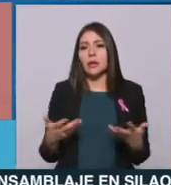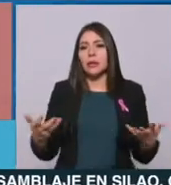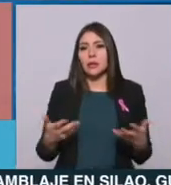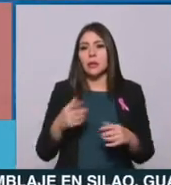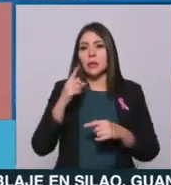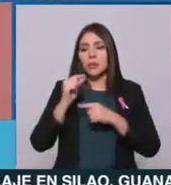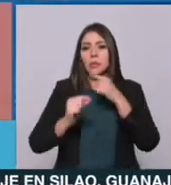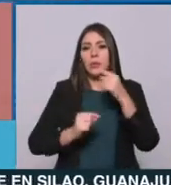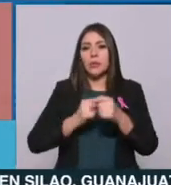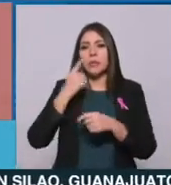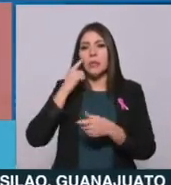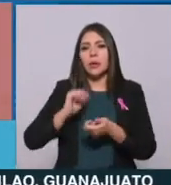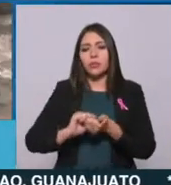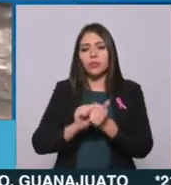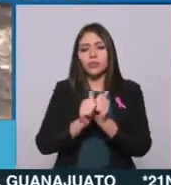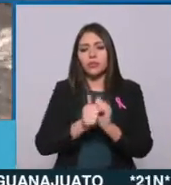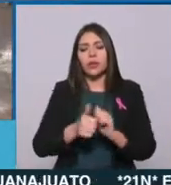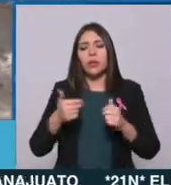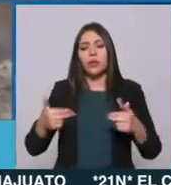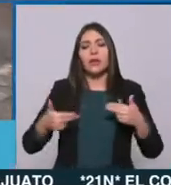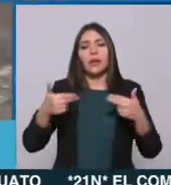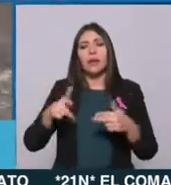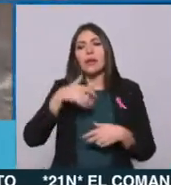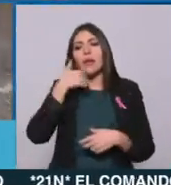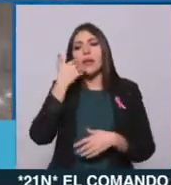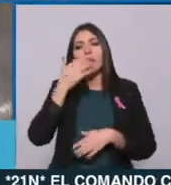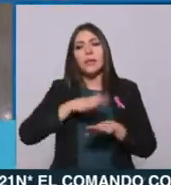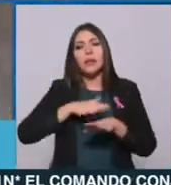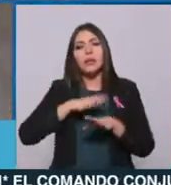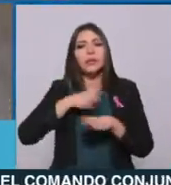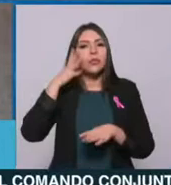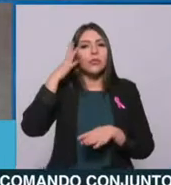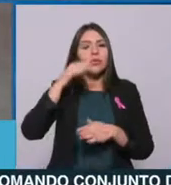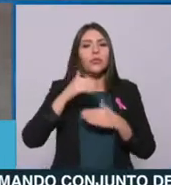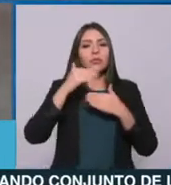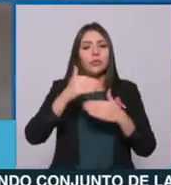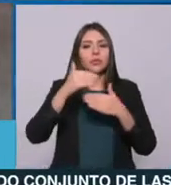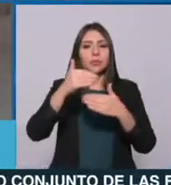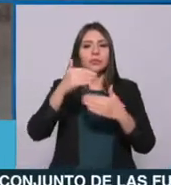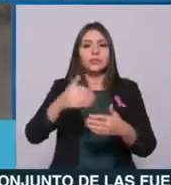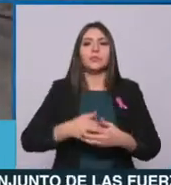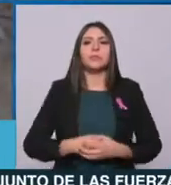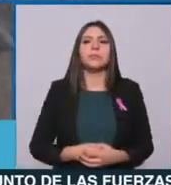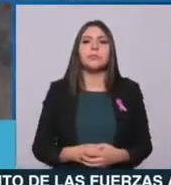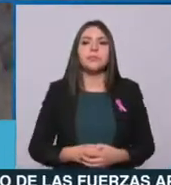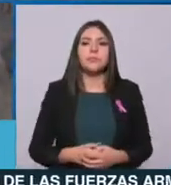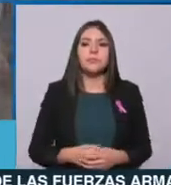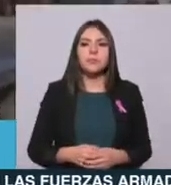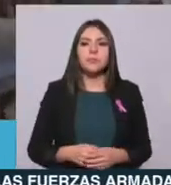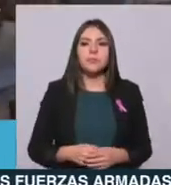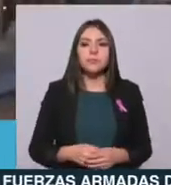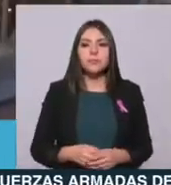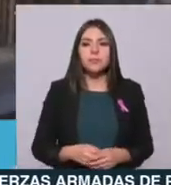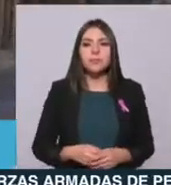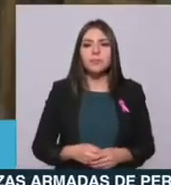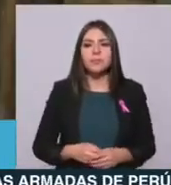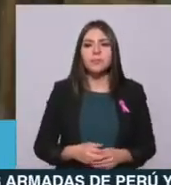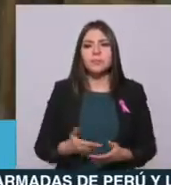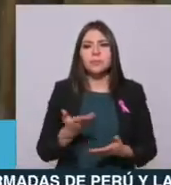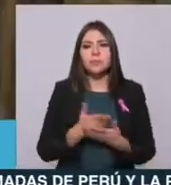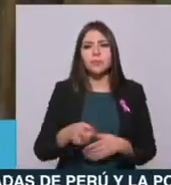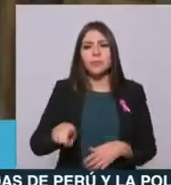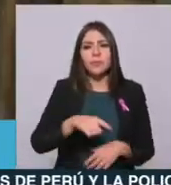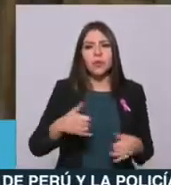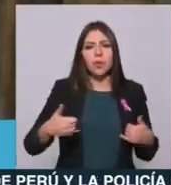sociedad intergeneracional, que es a lo que cada vez vamos avanzando. Ahora, esta parte de sí crear la conciencia en los